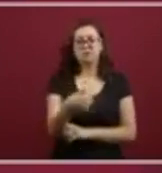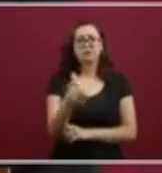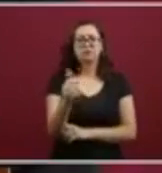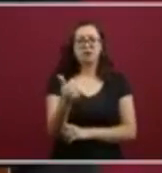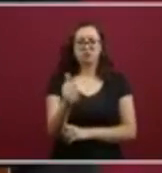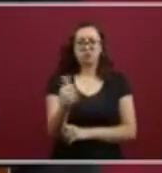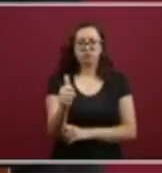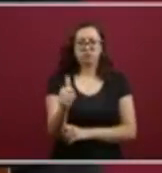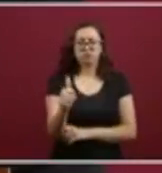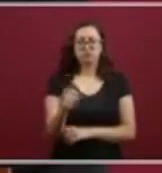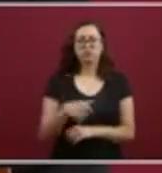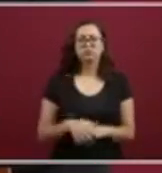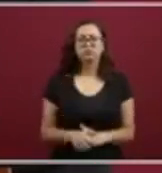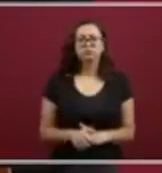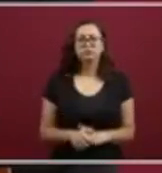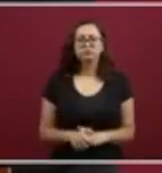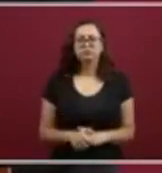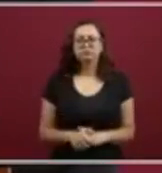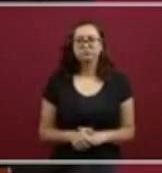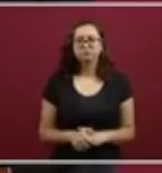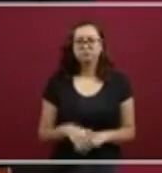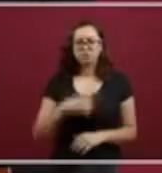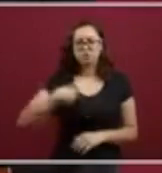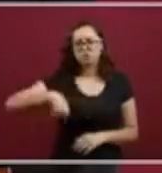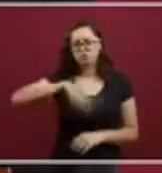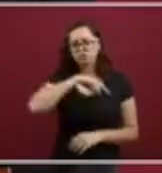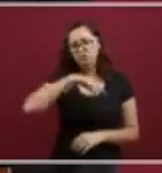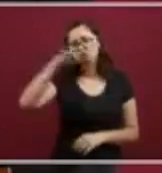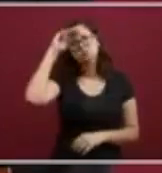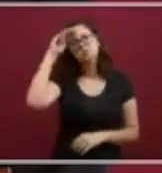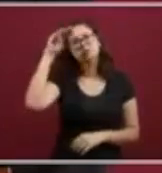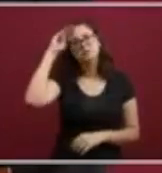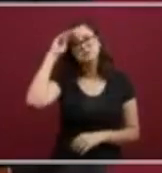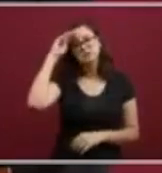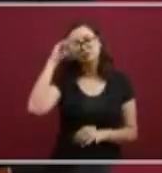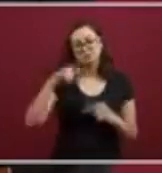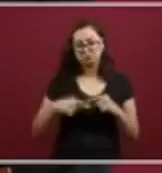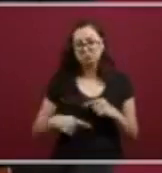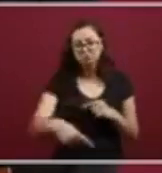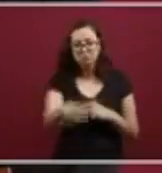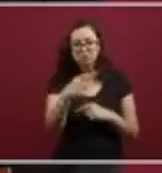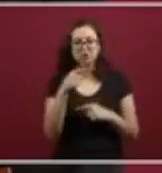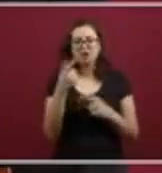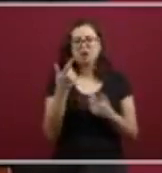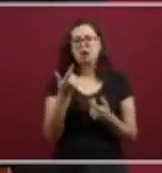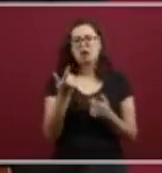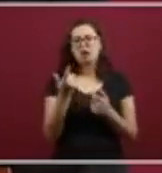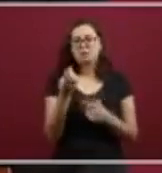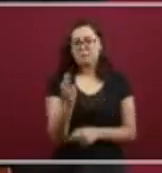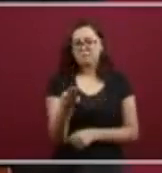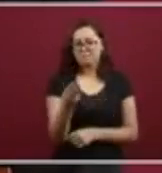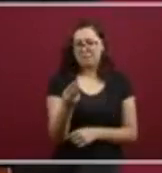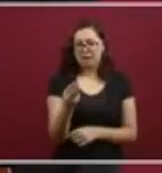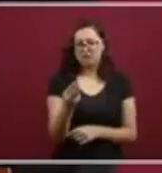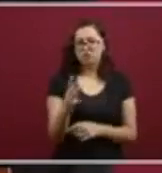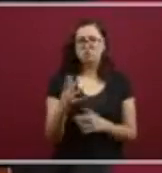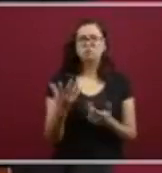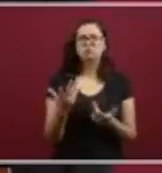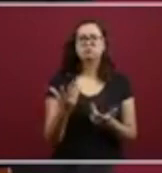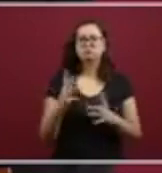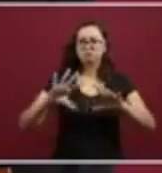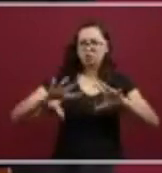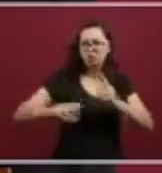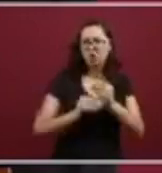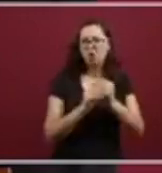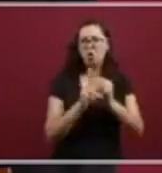agosto. Estamos pensando que a fines de este mes tendremos alrededor de otros